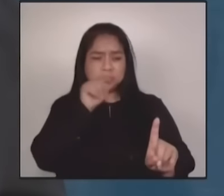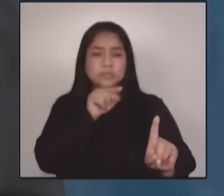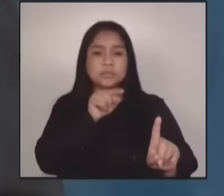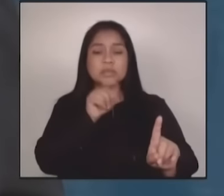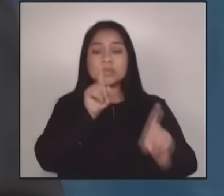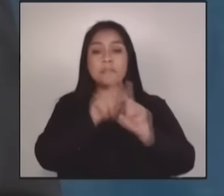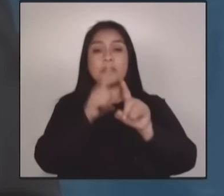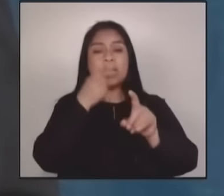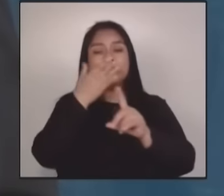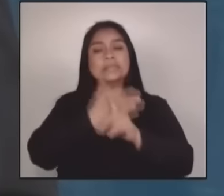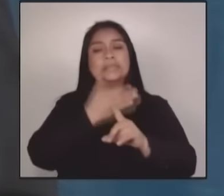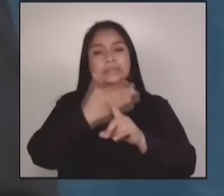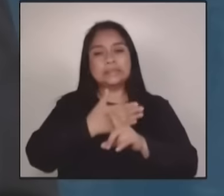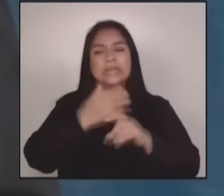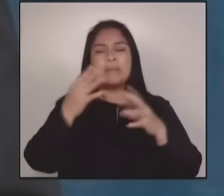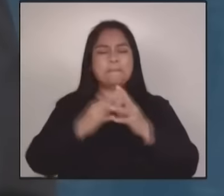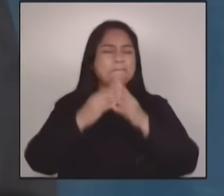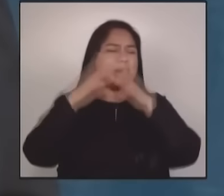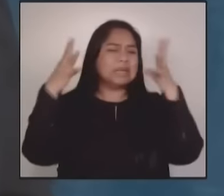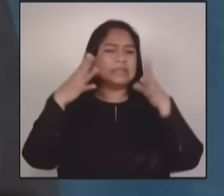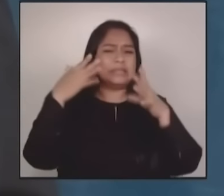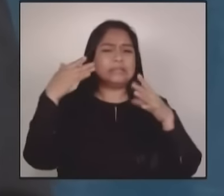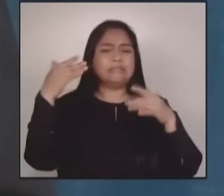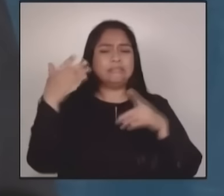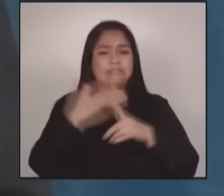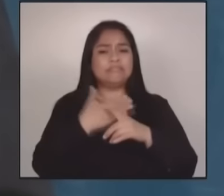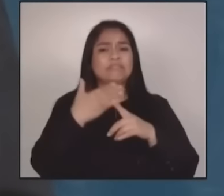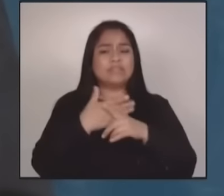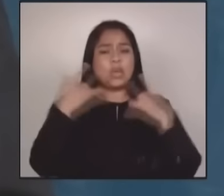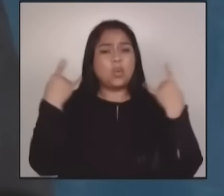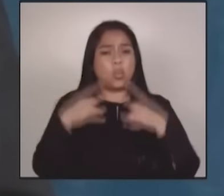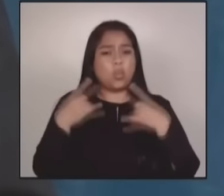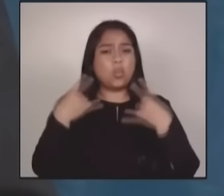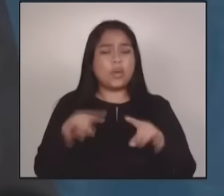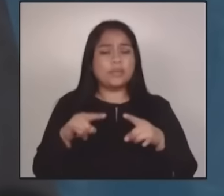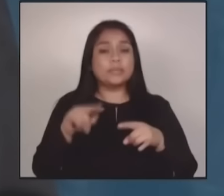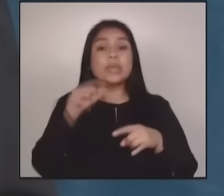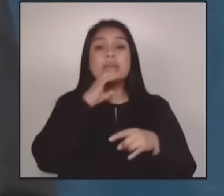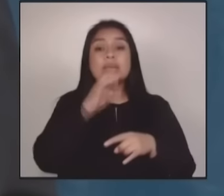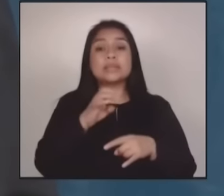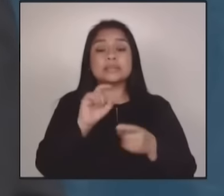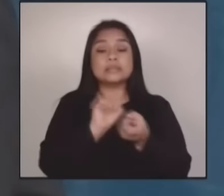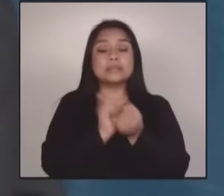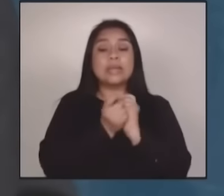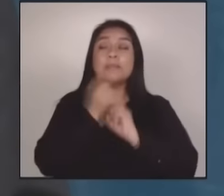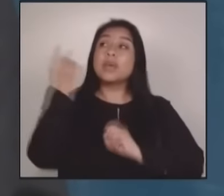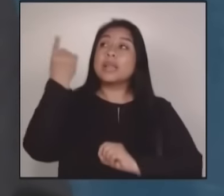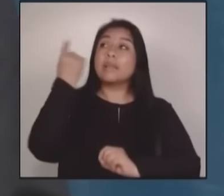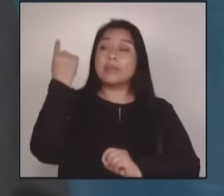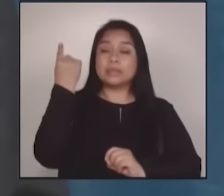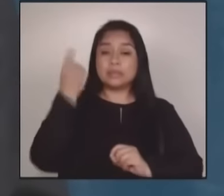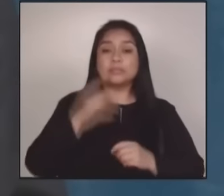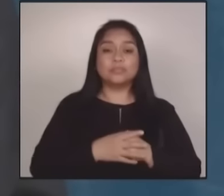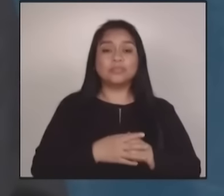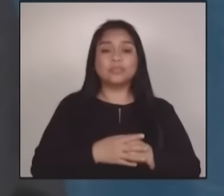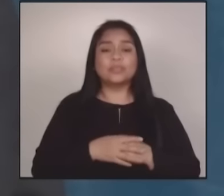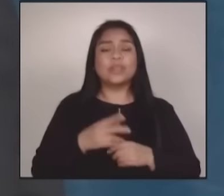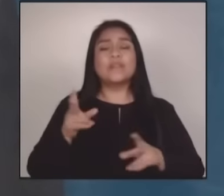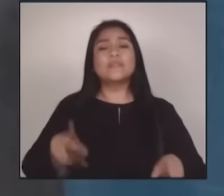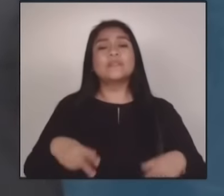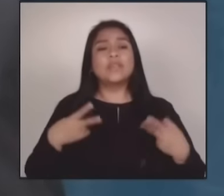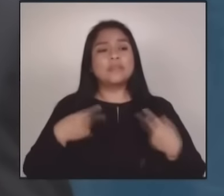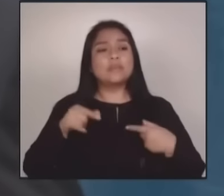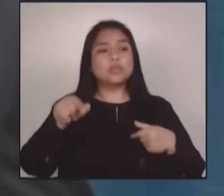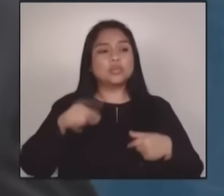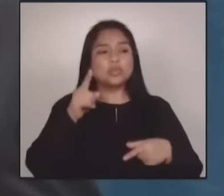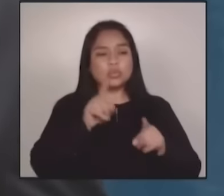desafío más crítico y urgente es, sin lugar a dudas, el cambio climático. Habitamos en una de